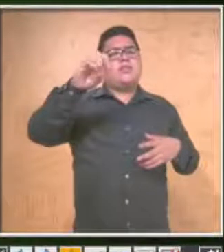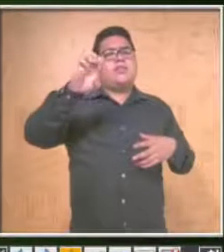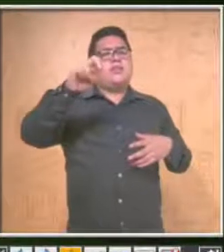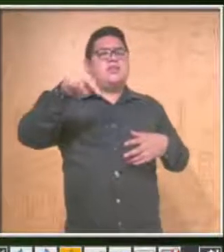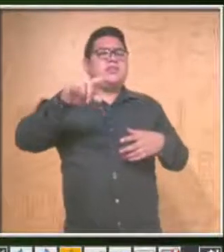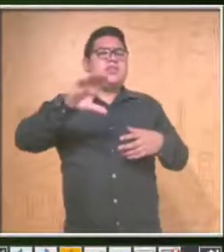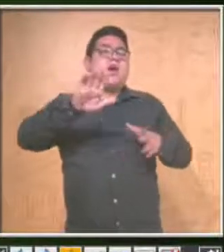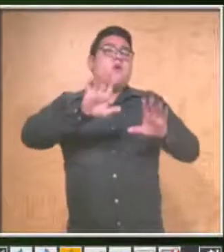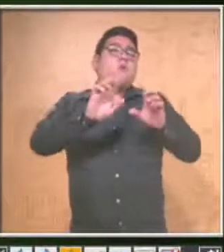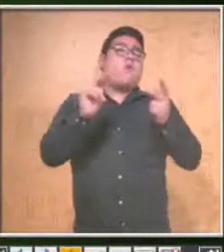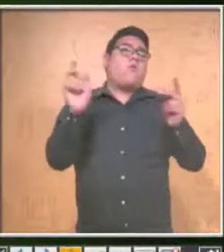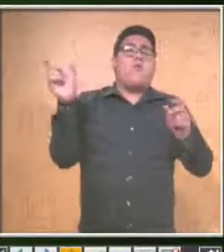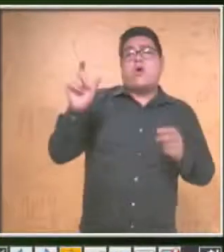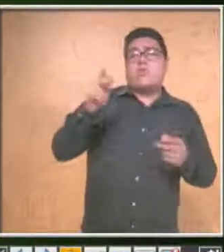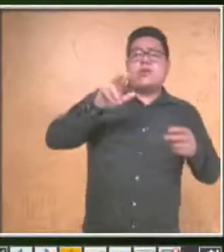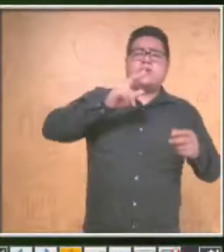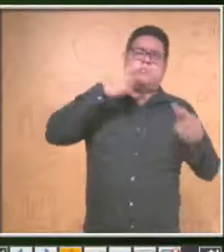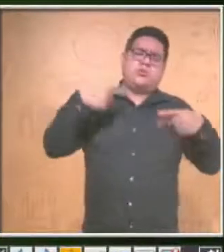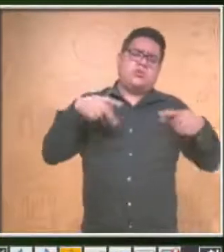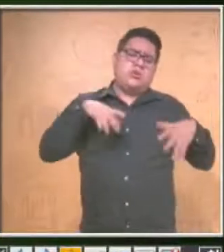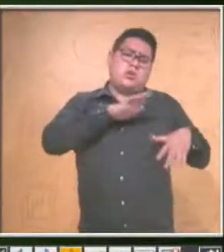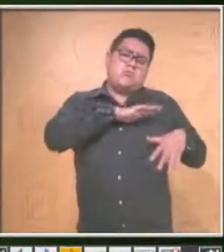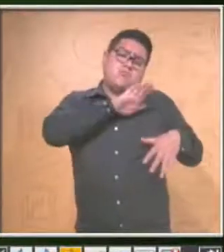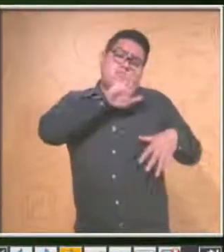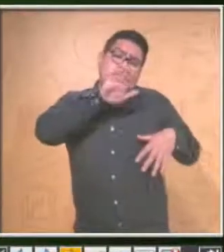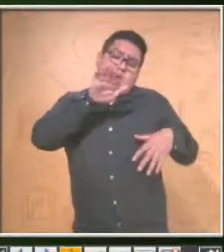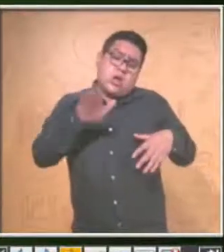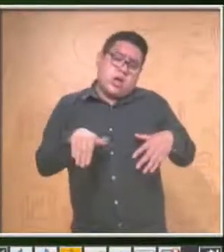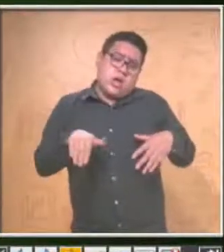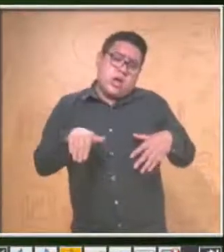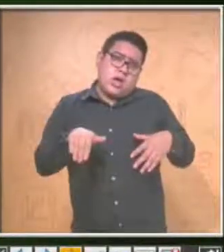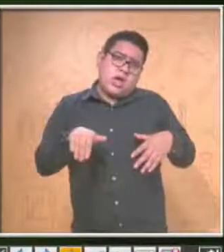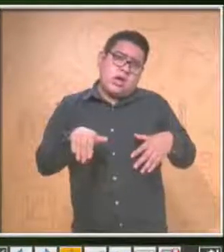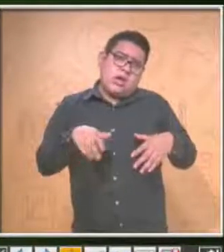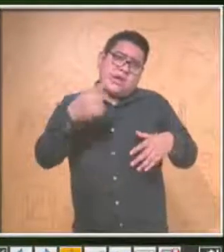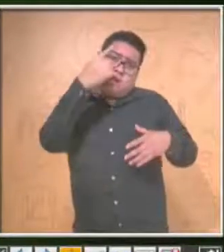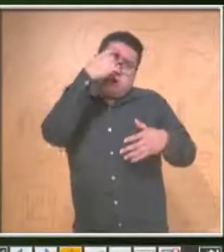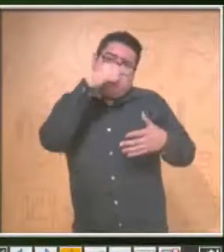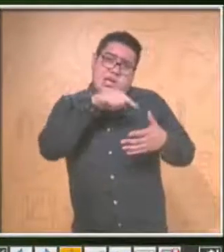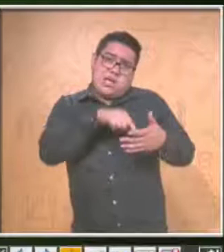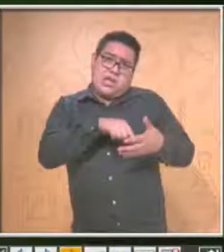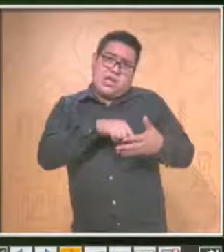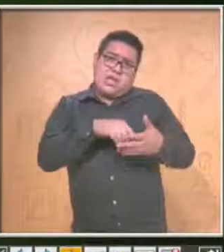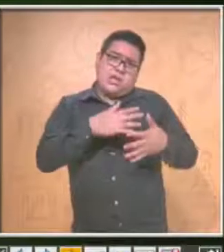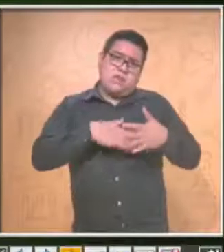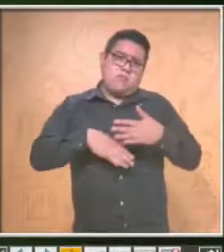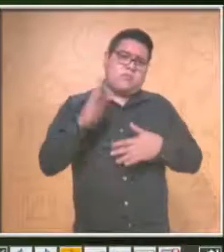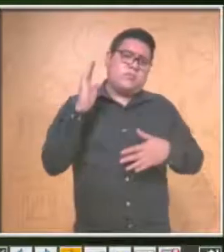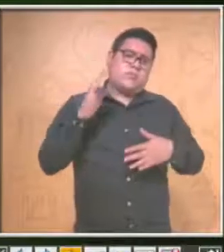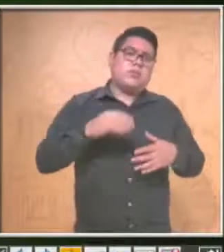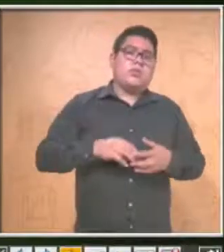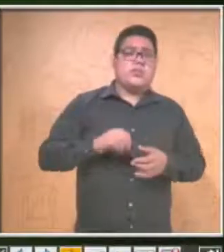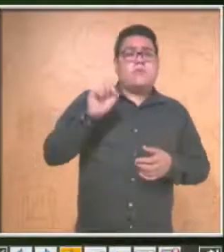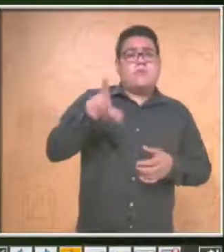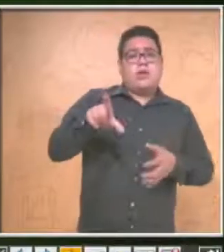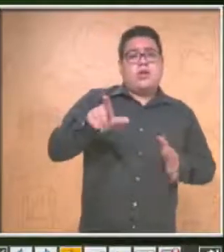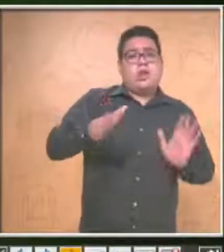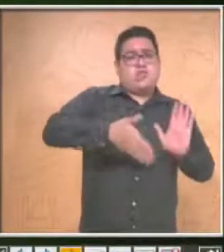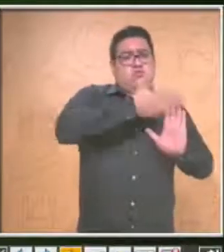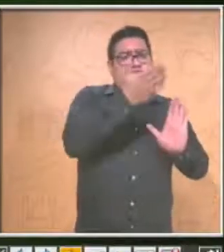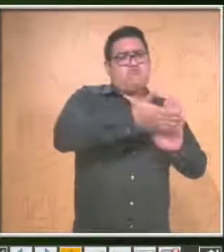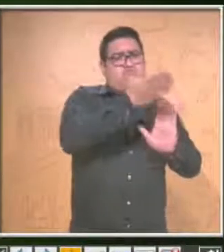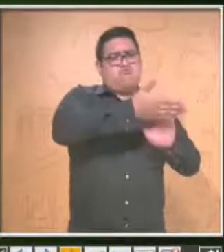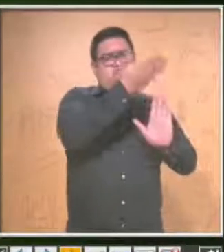morimos? Para ellos era muy importante esa trascendencia. También sus grandes obras arquitectónicas, las